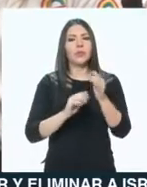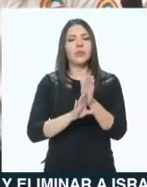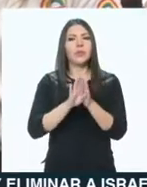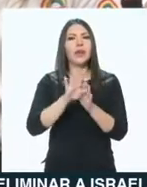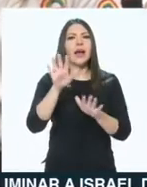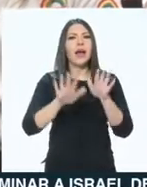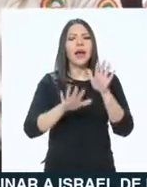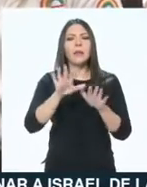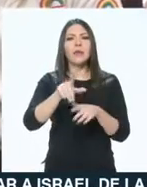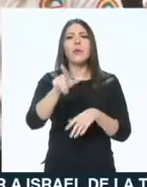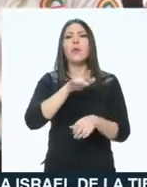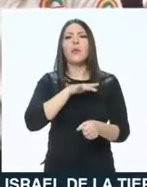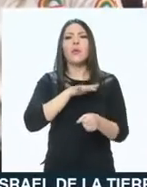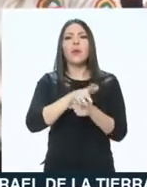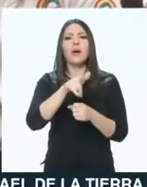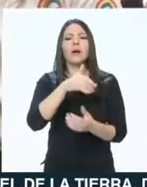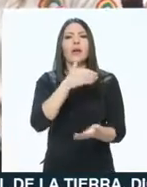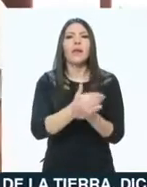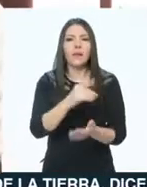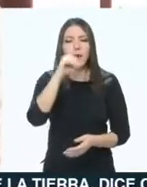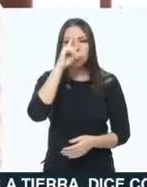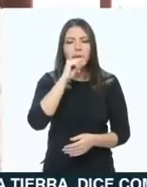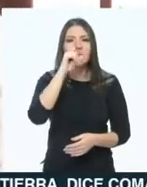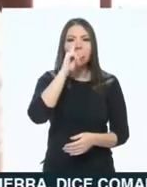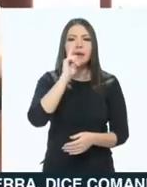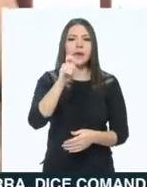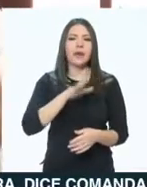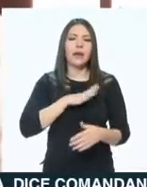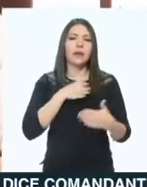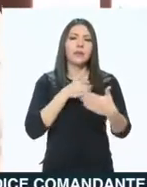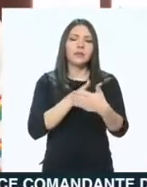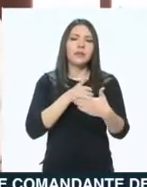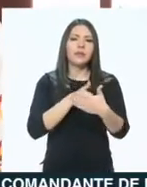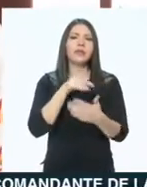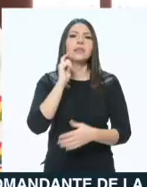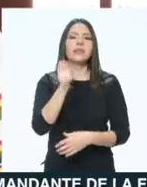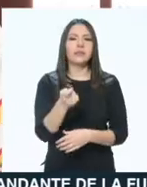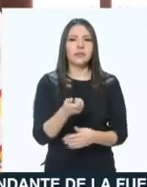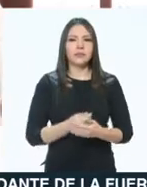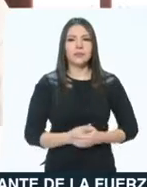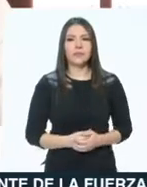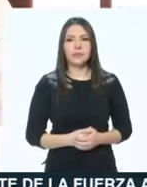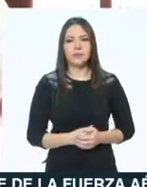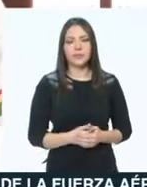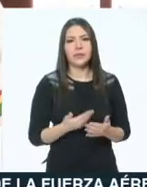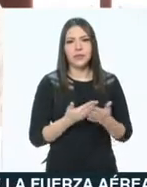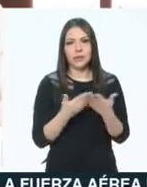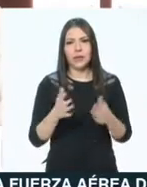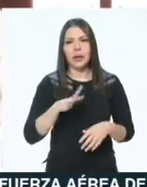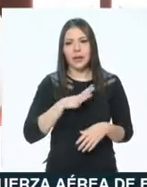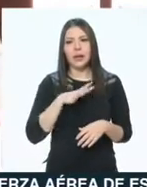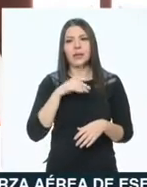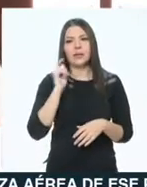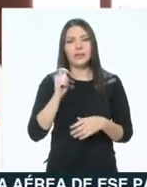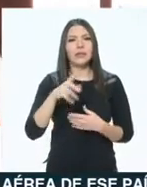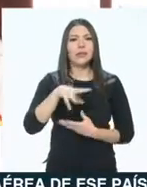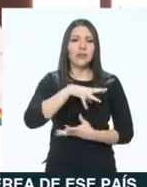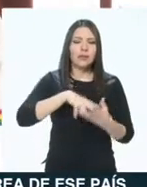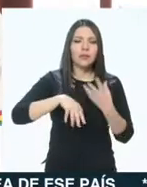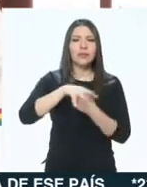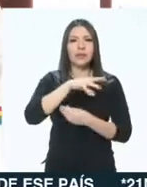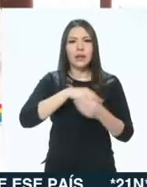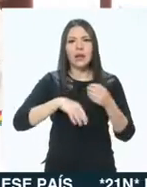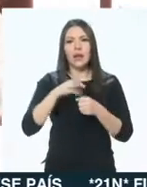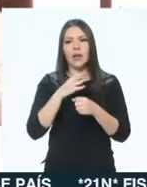que te encontraste en el camino? Ya logramos sí tener ingresos. Nadie se está haciendo rico